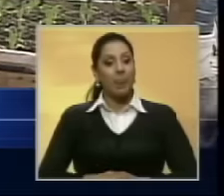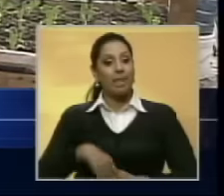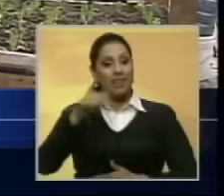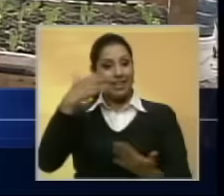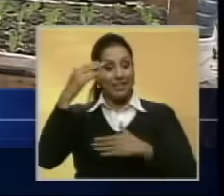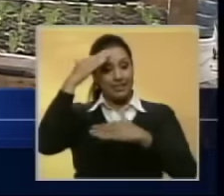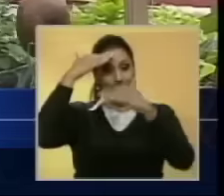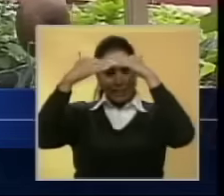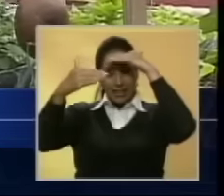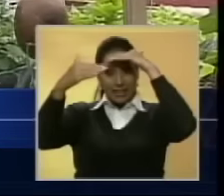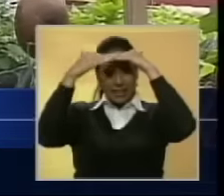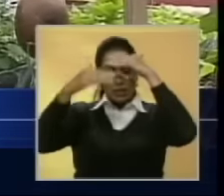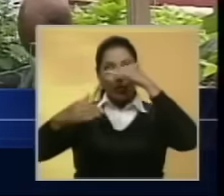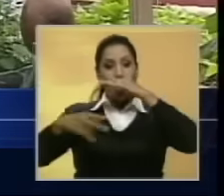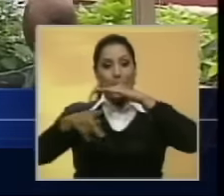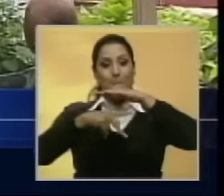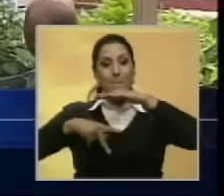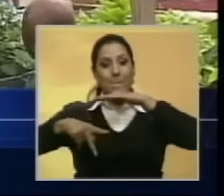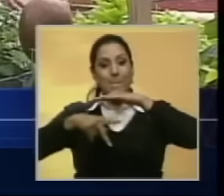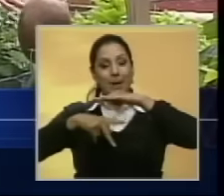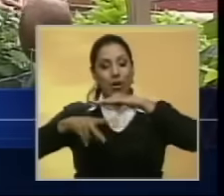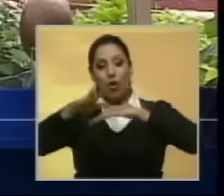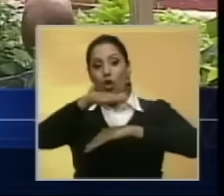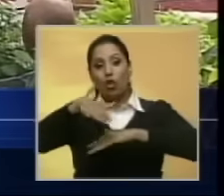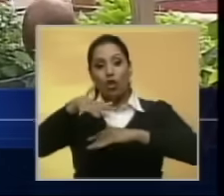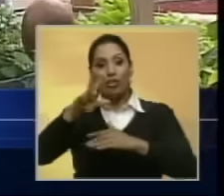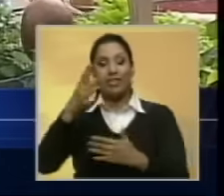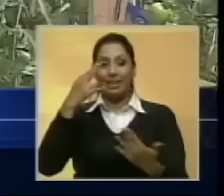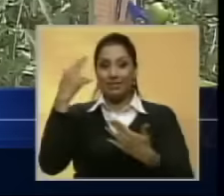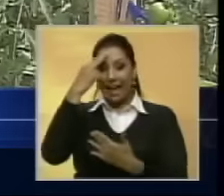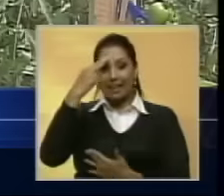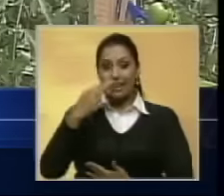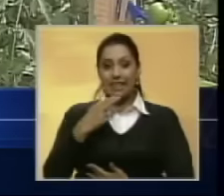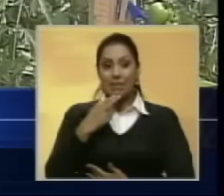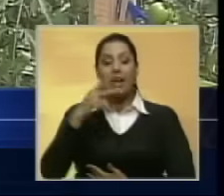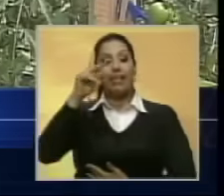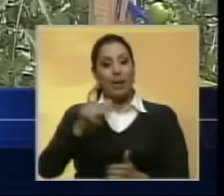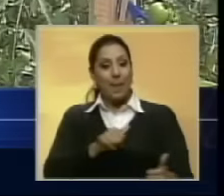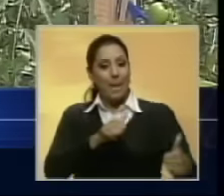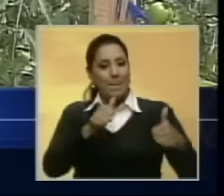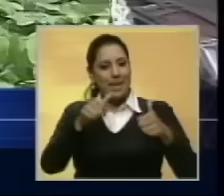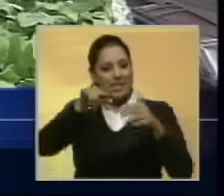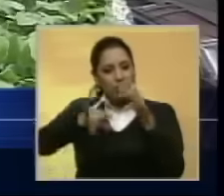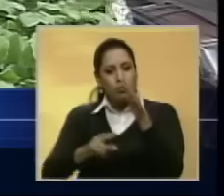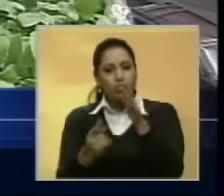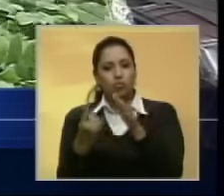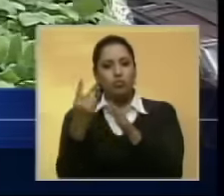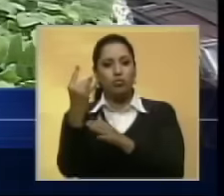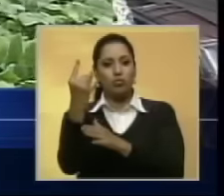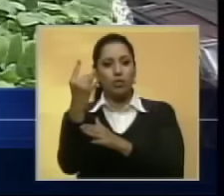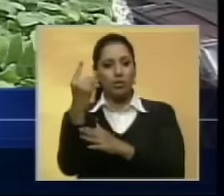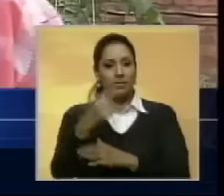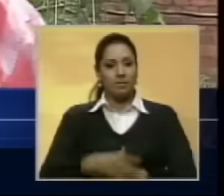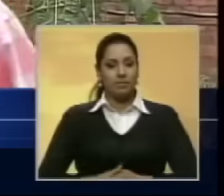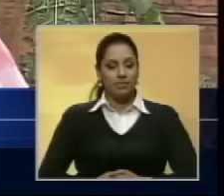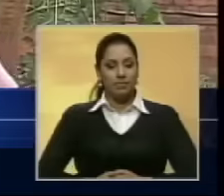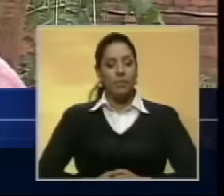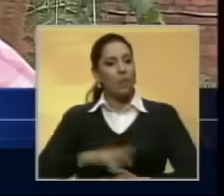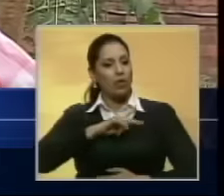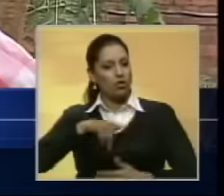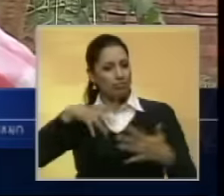Este es el techo del preescolar Madre María de San José, ubicado en Antímano. Aquí también comenzaron a sembrar legumbres y hortalizas.